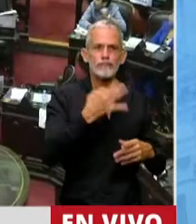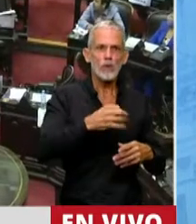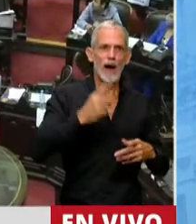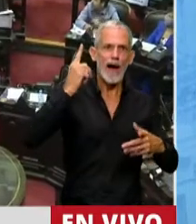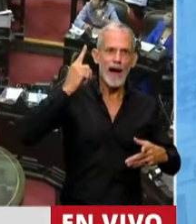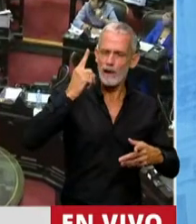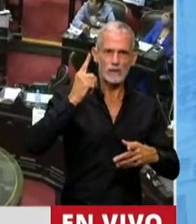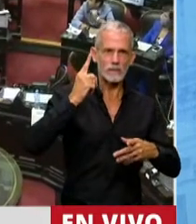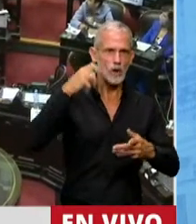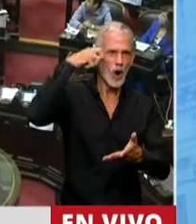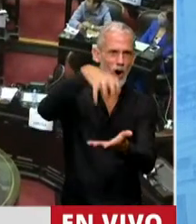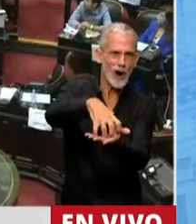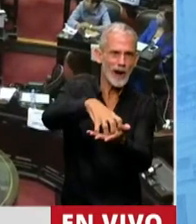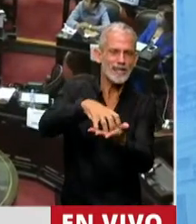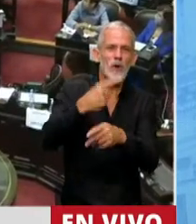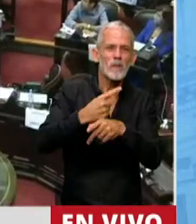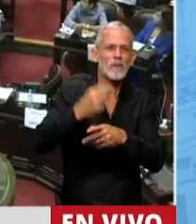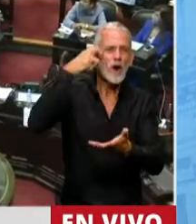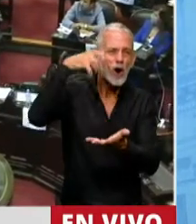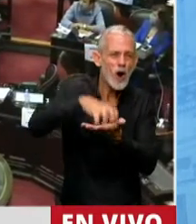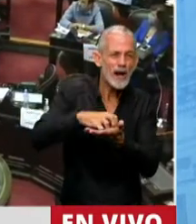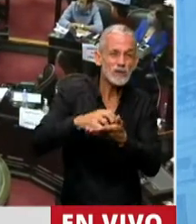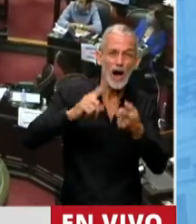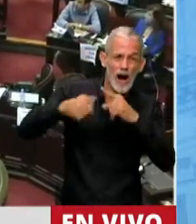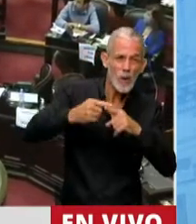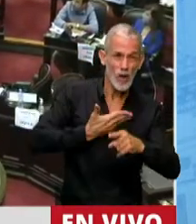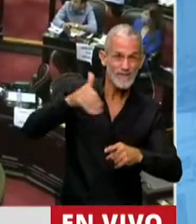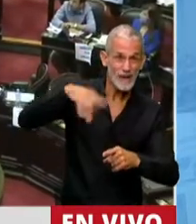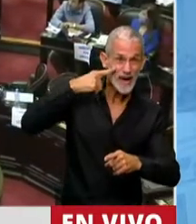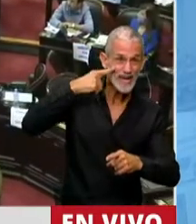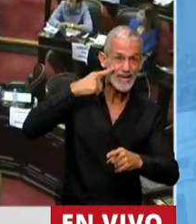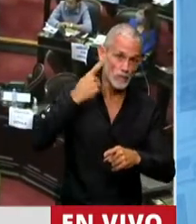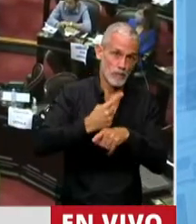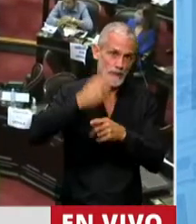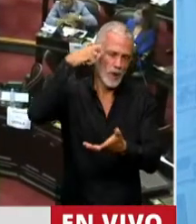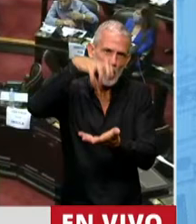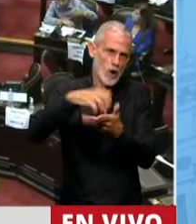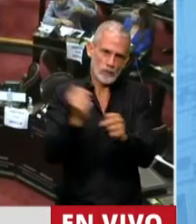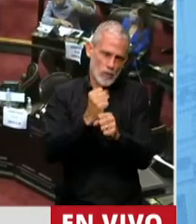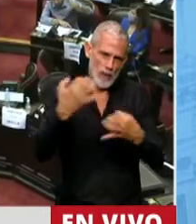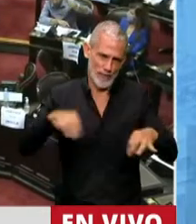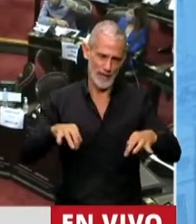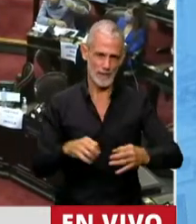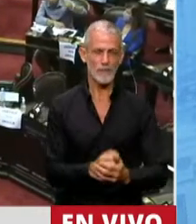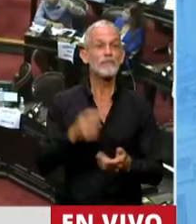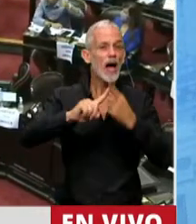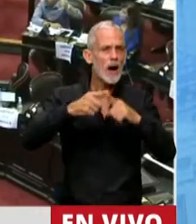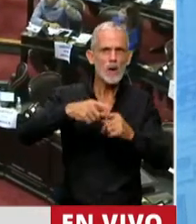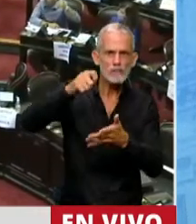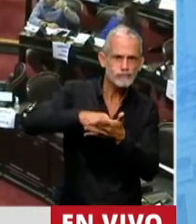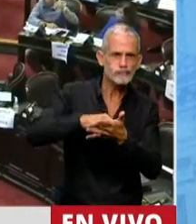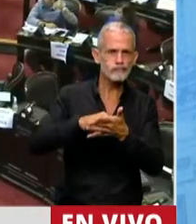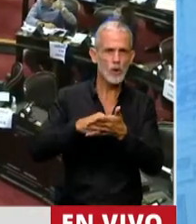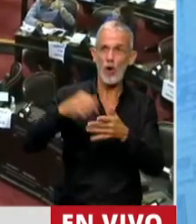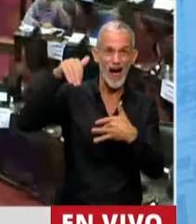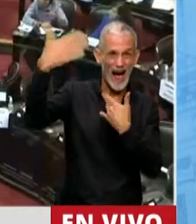Congreso los acuerdos que realiza con el Fondo Monetario Internacional. Es decir, los acuerdos que se hacen